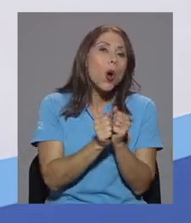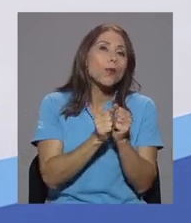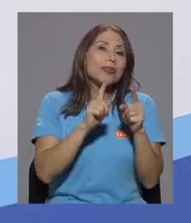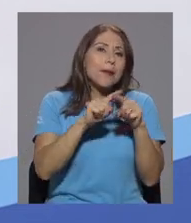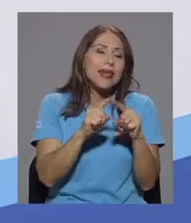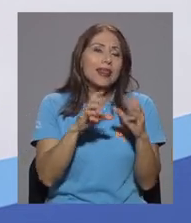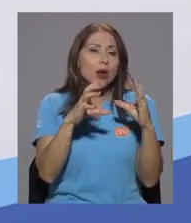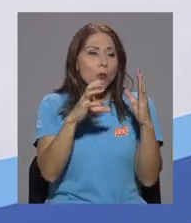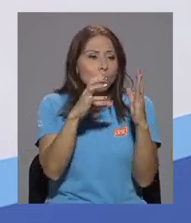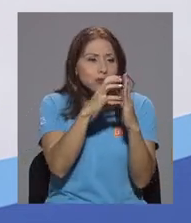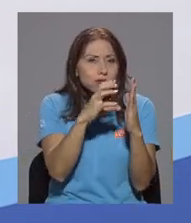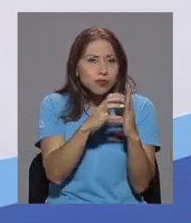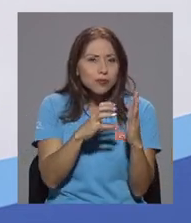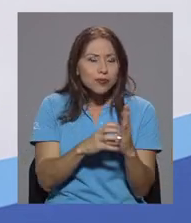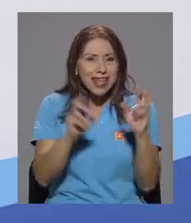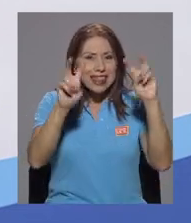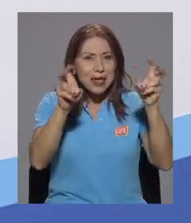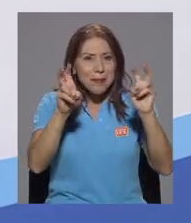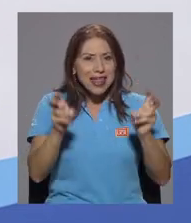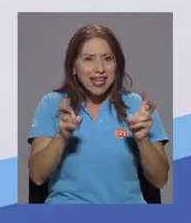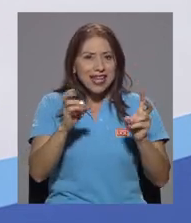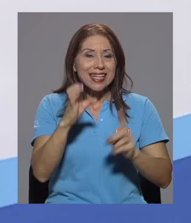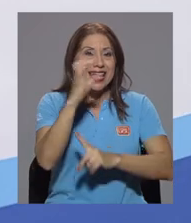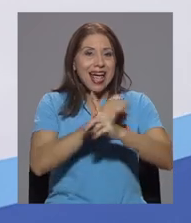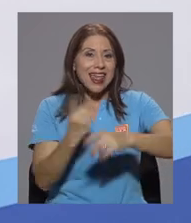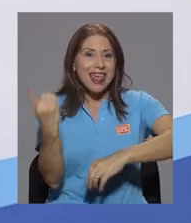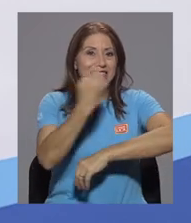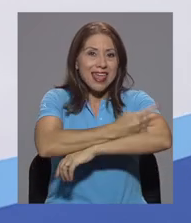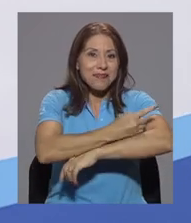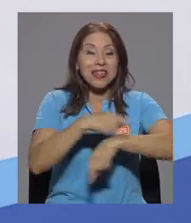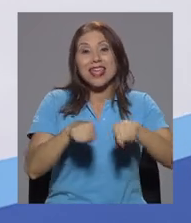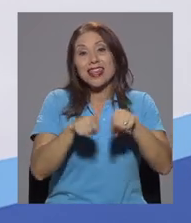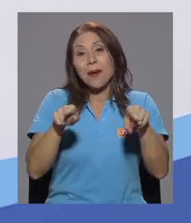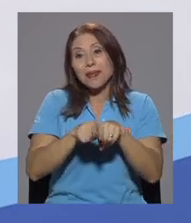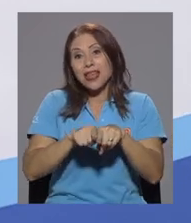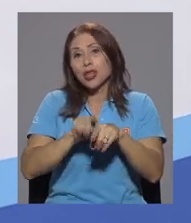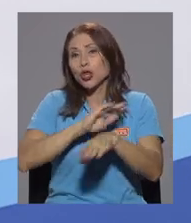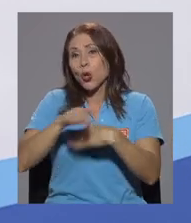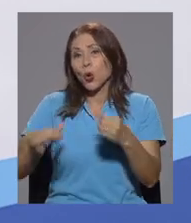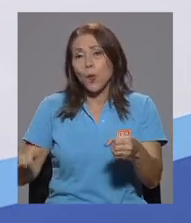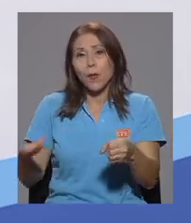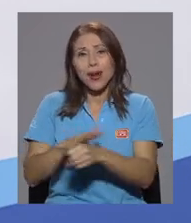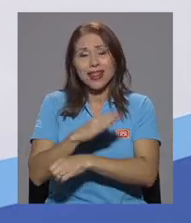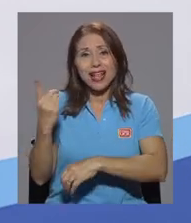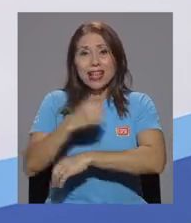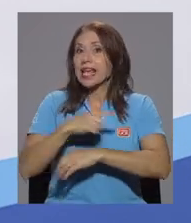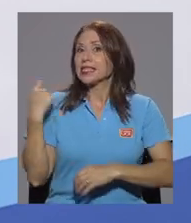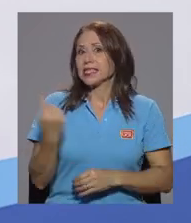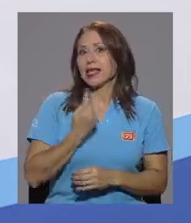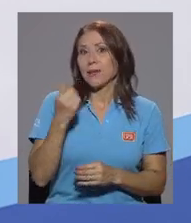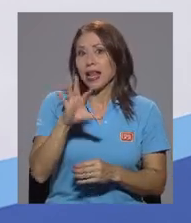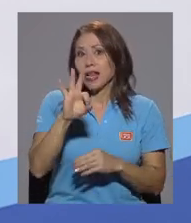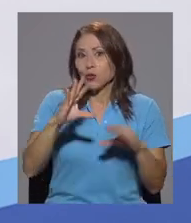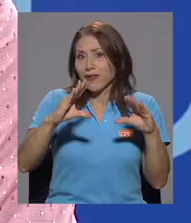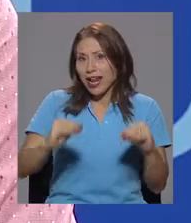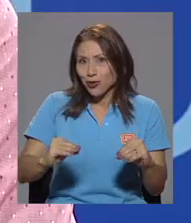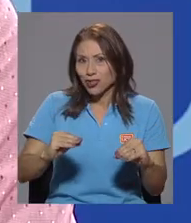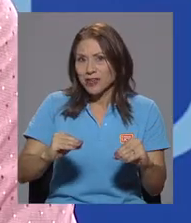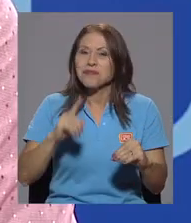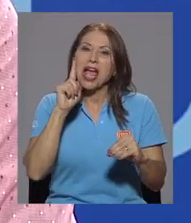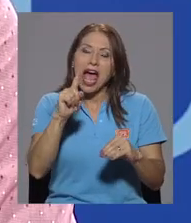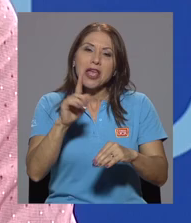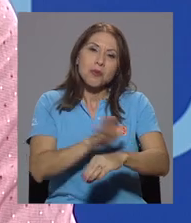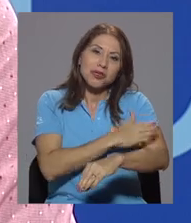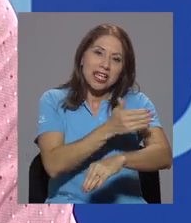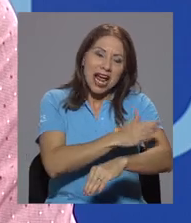día y también por franjas completas durante el día es decir siempre las nueve de la noche de una franja musical para quienes les interesa siempre va a ver